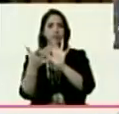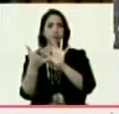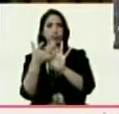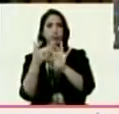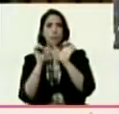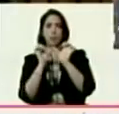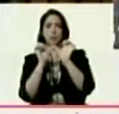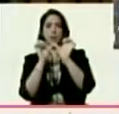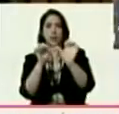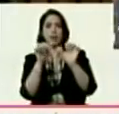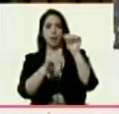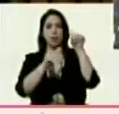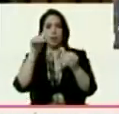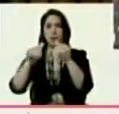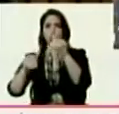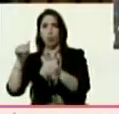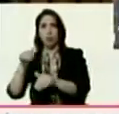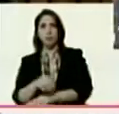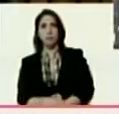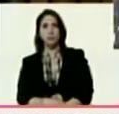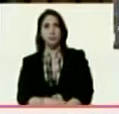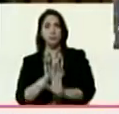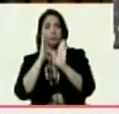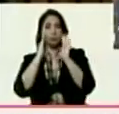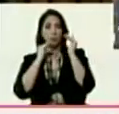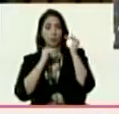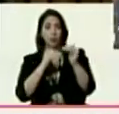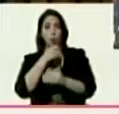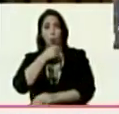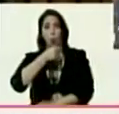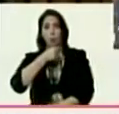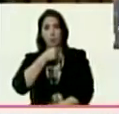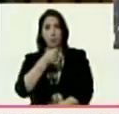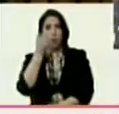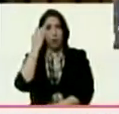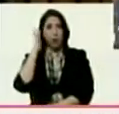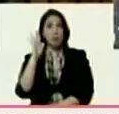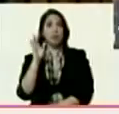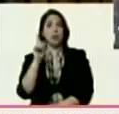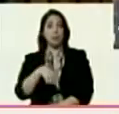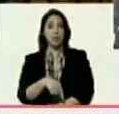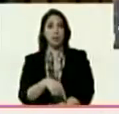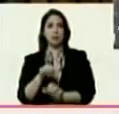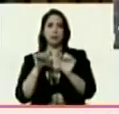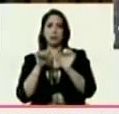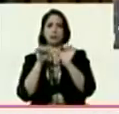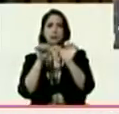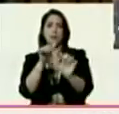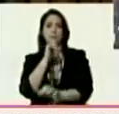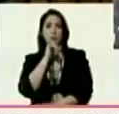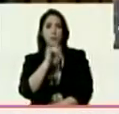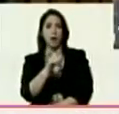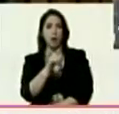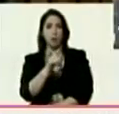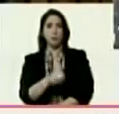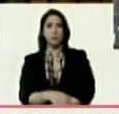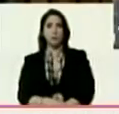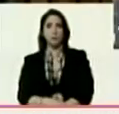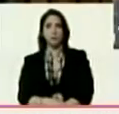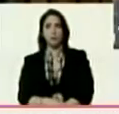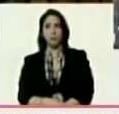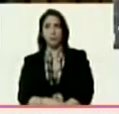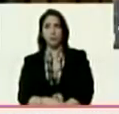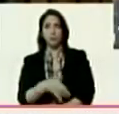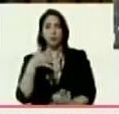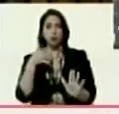sus electores y electoras, atendiendo sus opiniones y sugerencias y manteniéndolos informados e informadas acerca